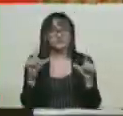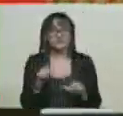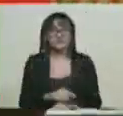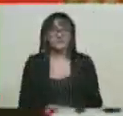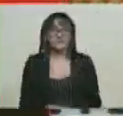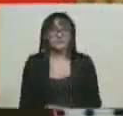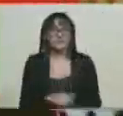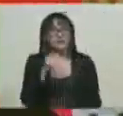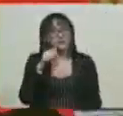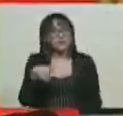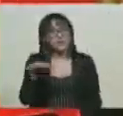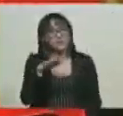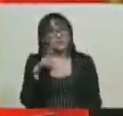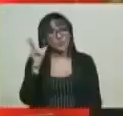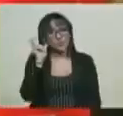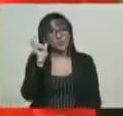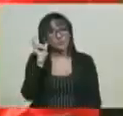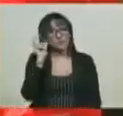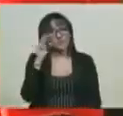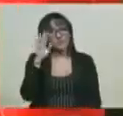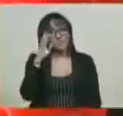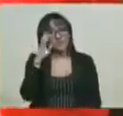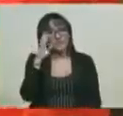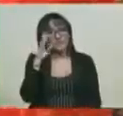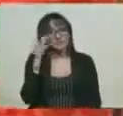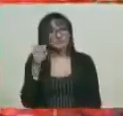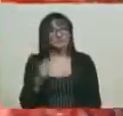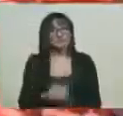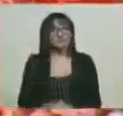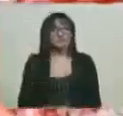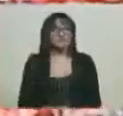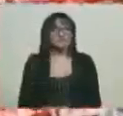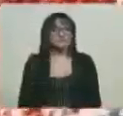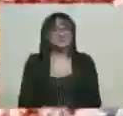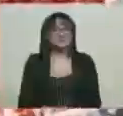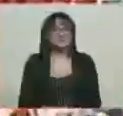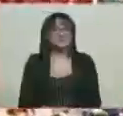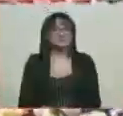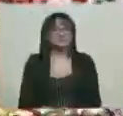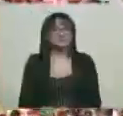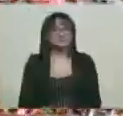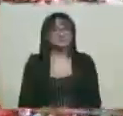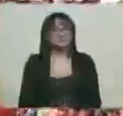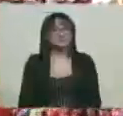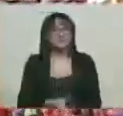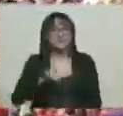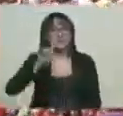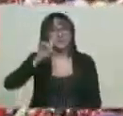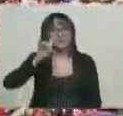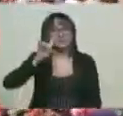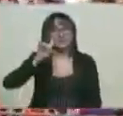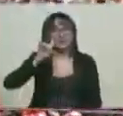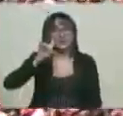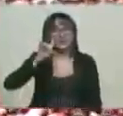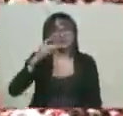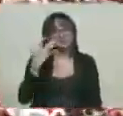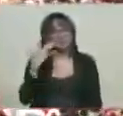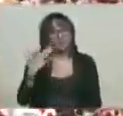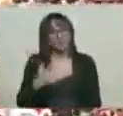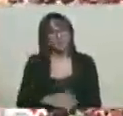al pueblo que nos escucha en Facebook Live, en Periscope, en Instagram.